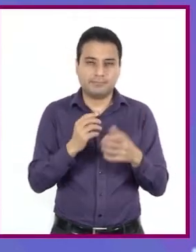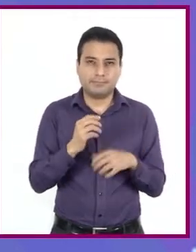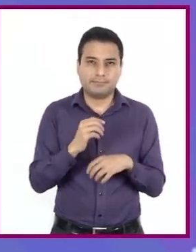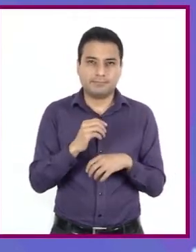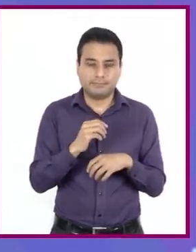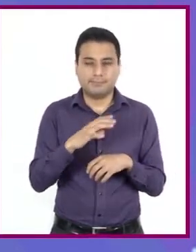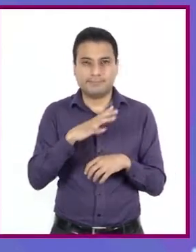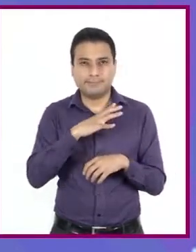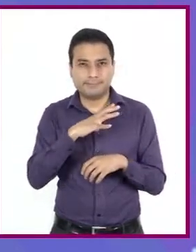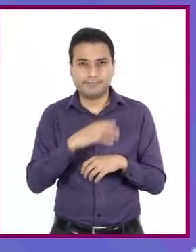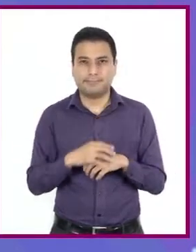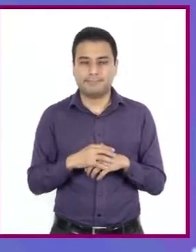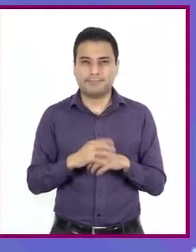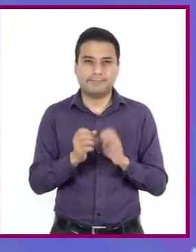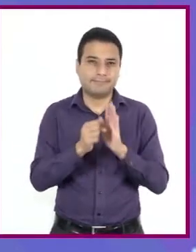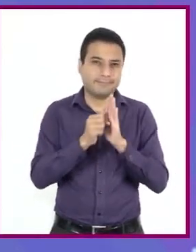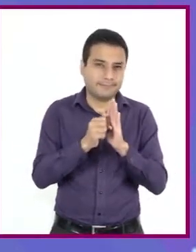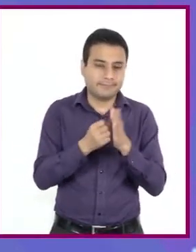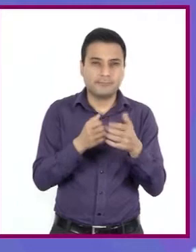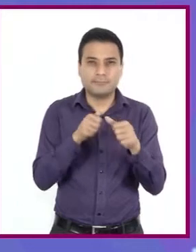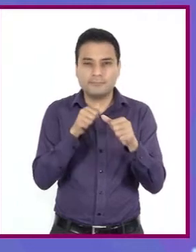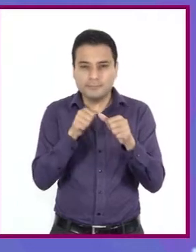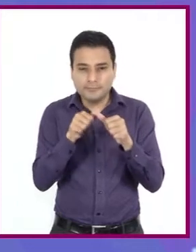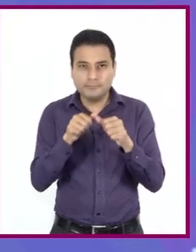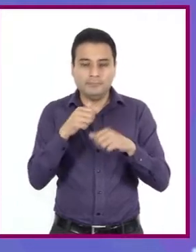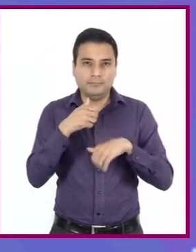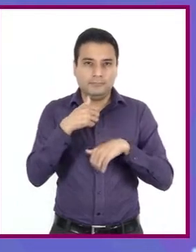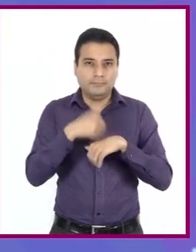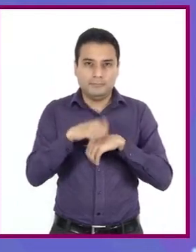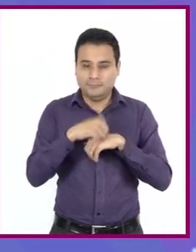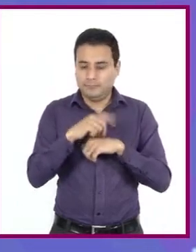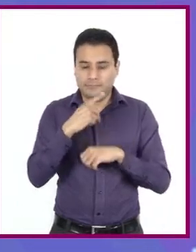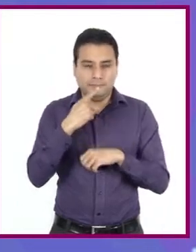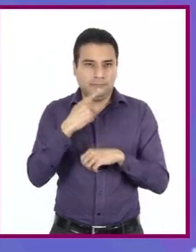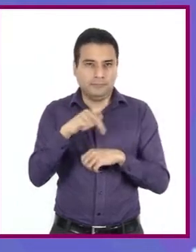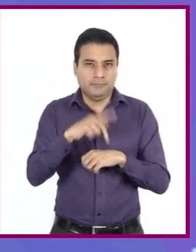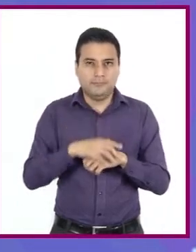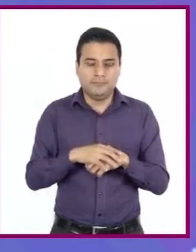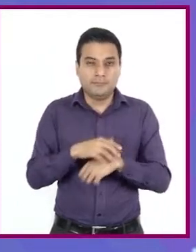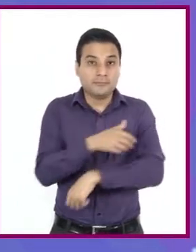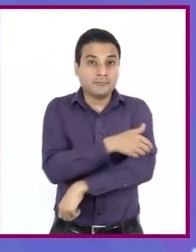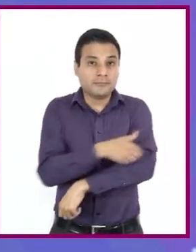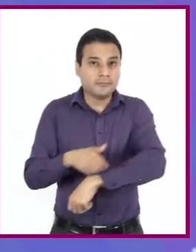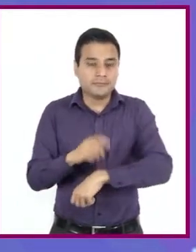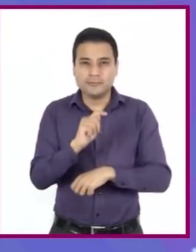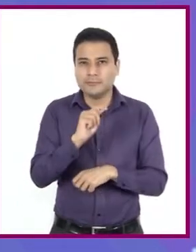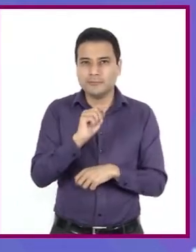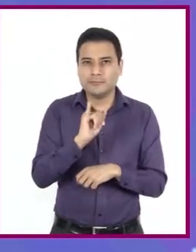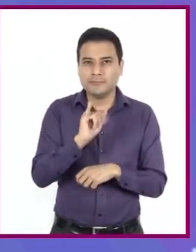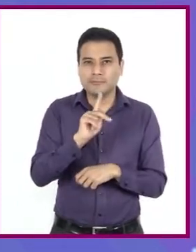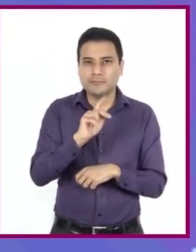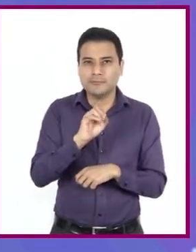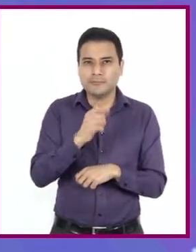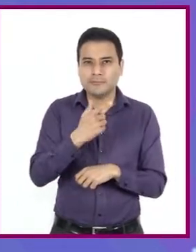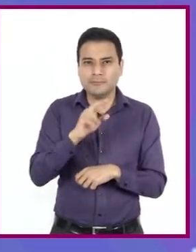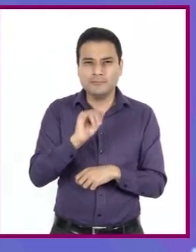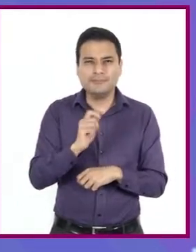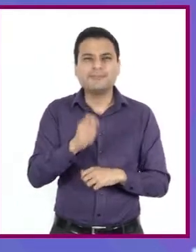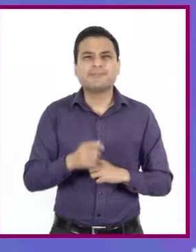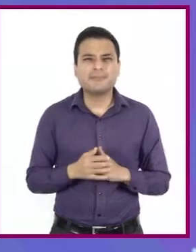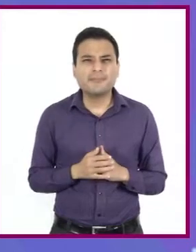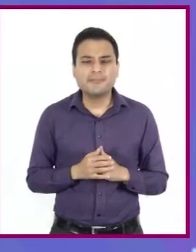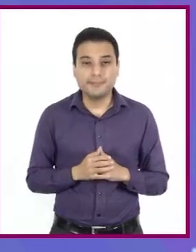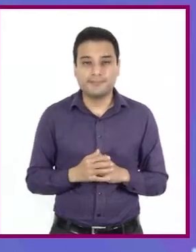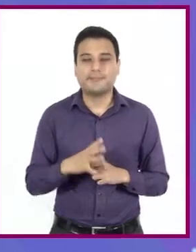Está compuesto por signos, letras y números. Familia tipográfica. Es el conjunto de caracteres